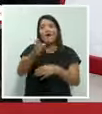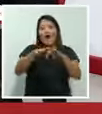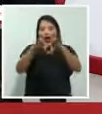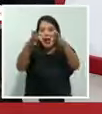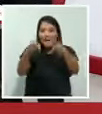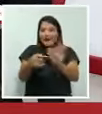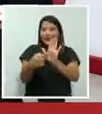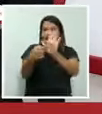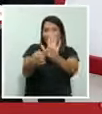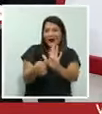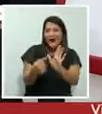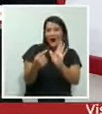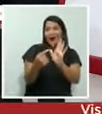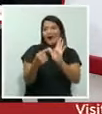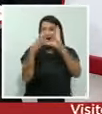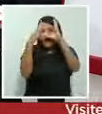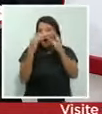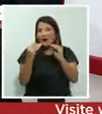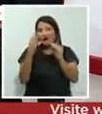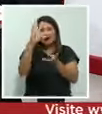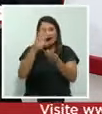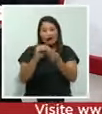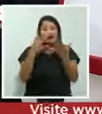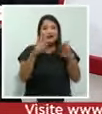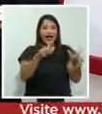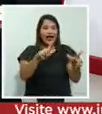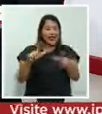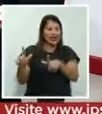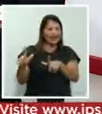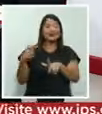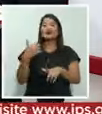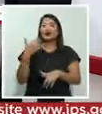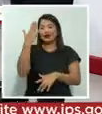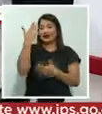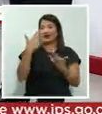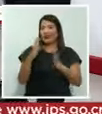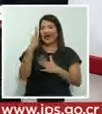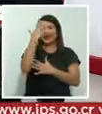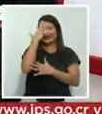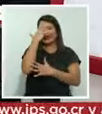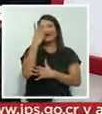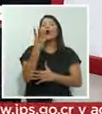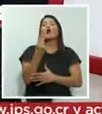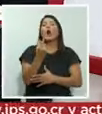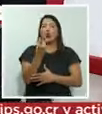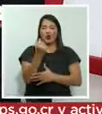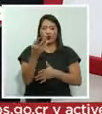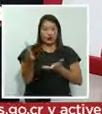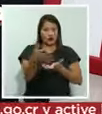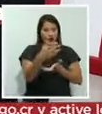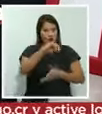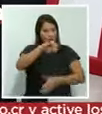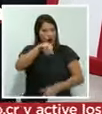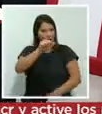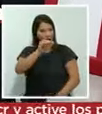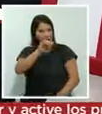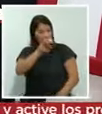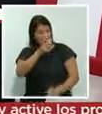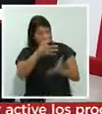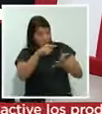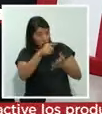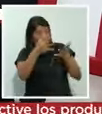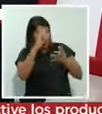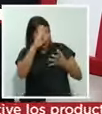fiscalización, sumó todo el asunto, pero ya tiene en mano la suma. Nada más quiero decirle, don Jaime, ¿usted tenía algún saludo